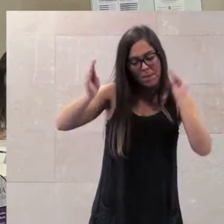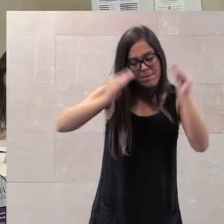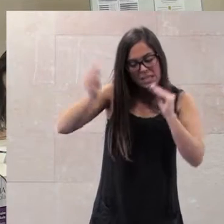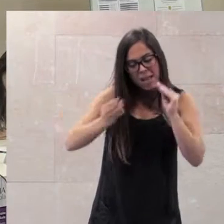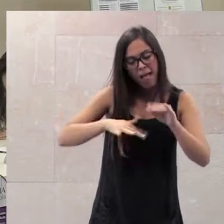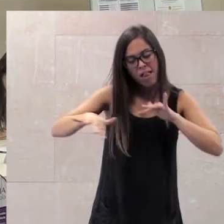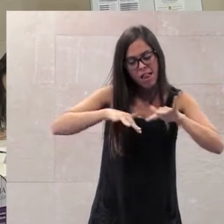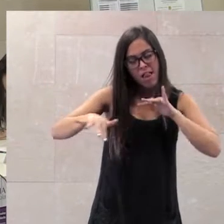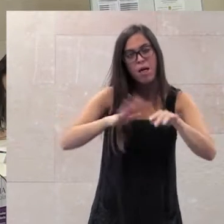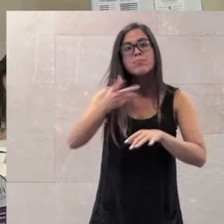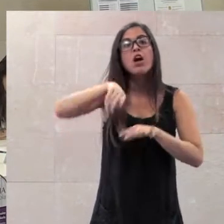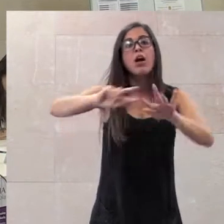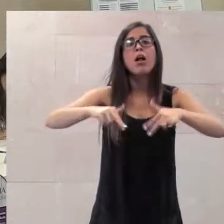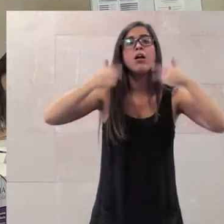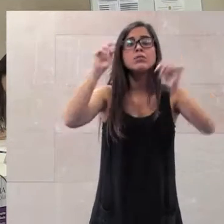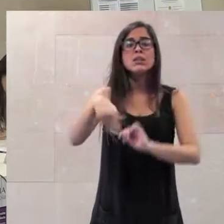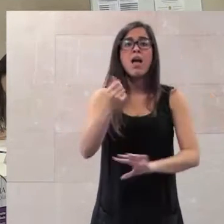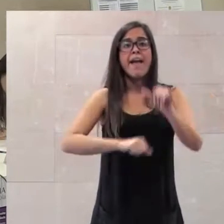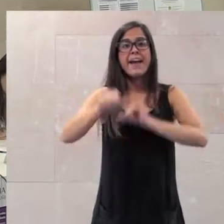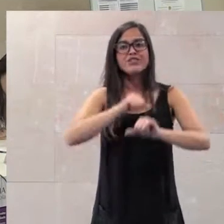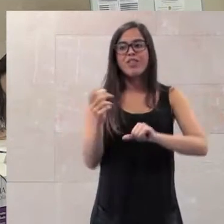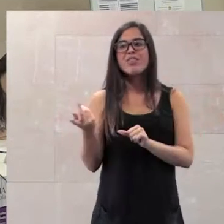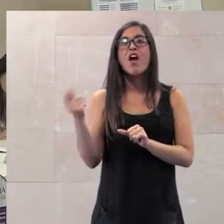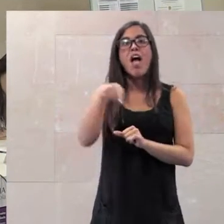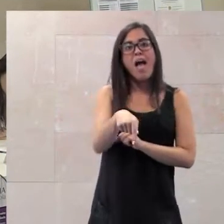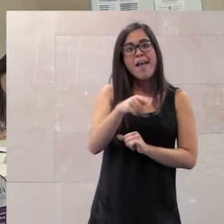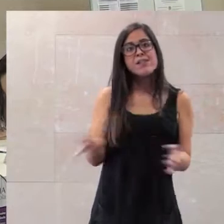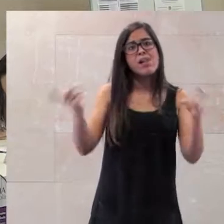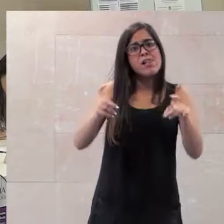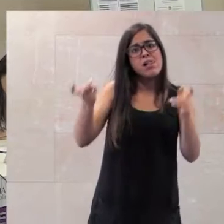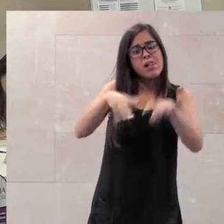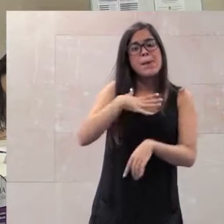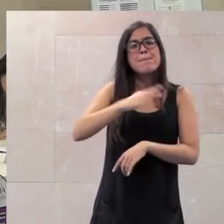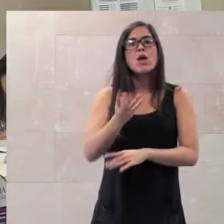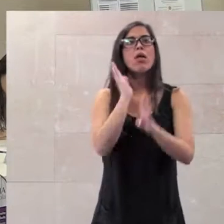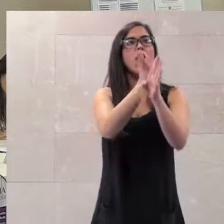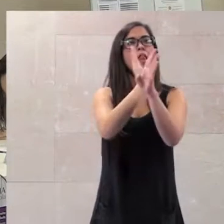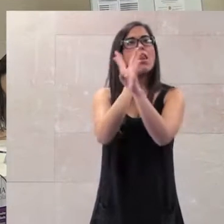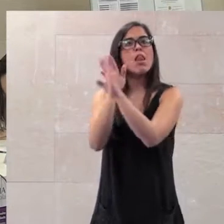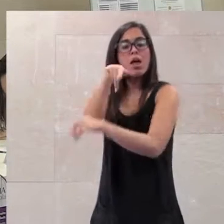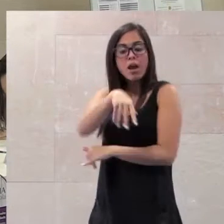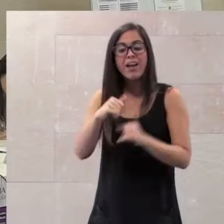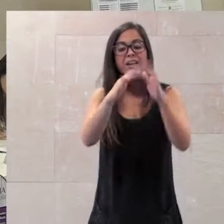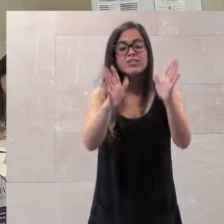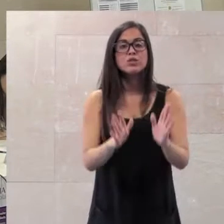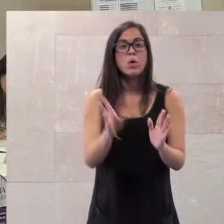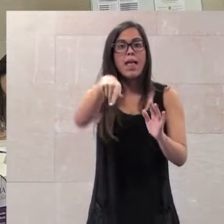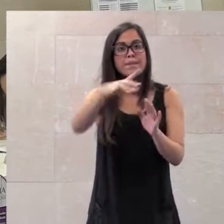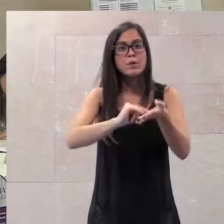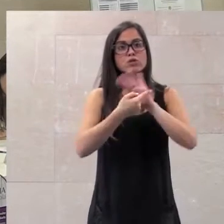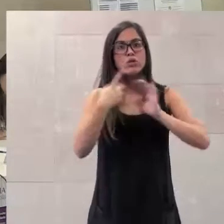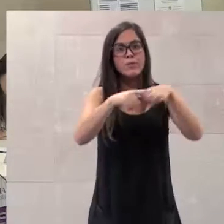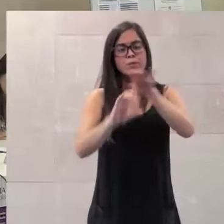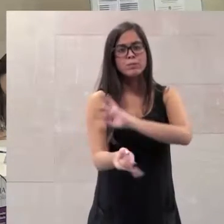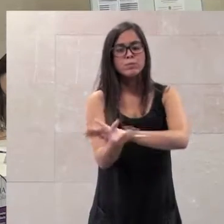pero también nos permite que las asociaciones tengan su propia sede allí, que también transiten por allí, que se desarrollen otros proyectos y que entonces de alguna